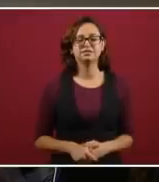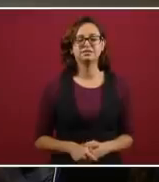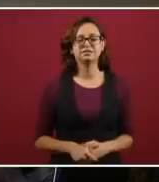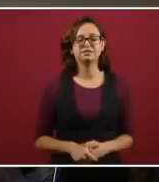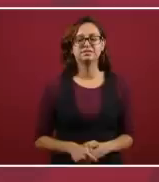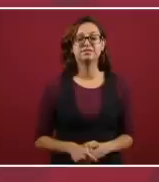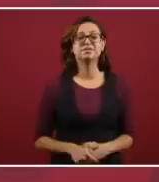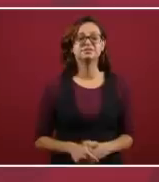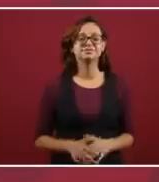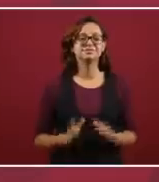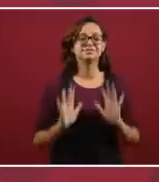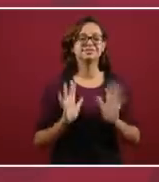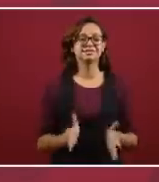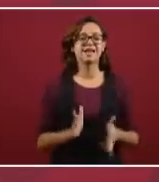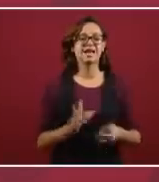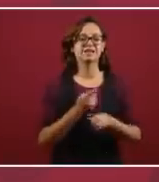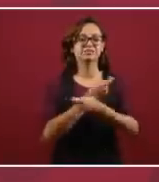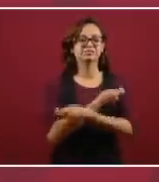a distribuir